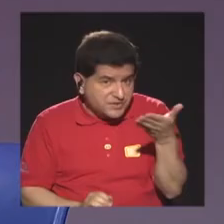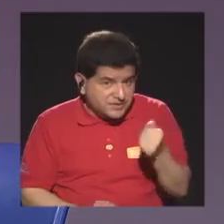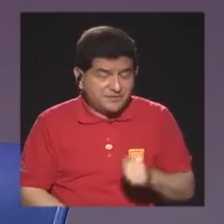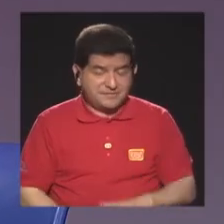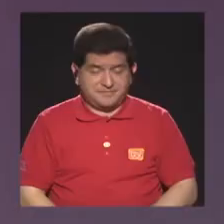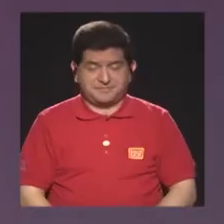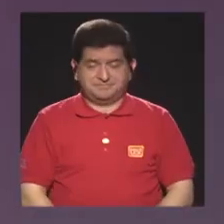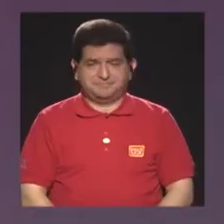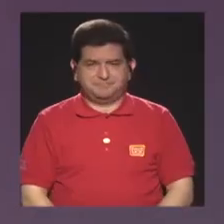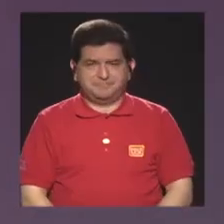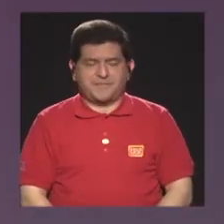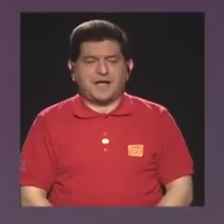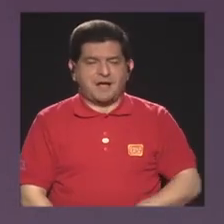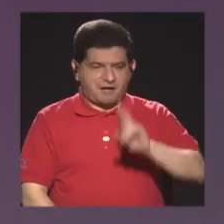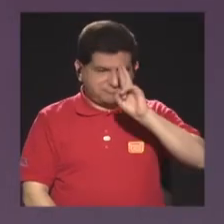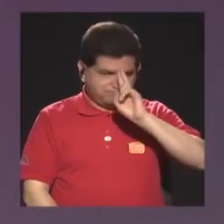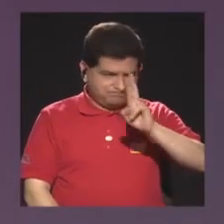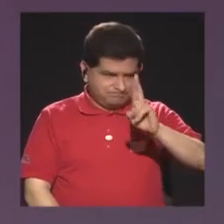con